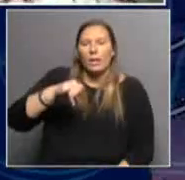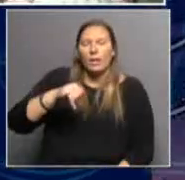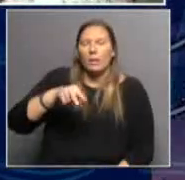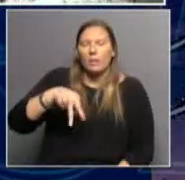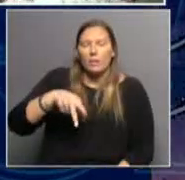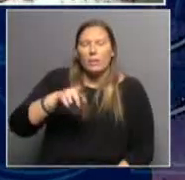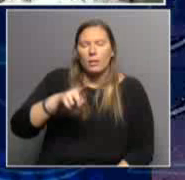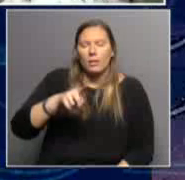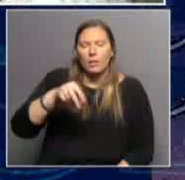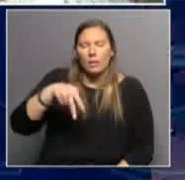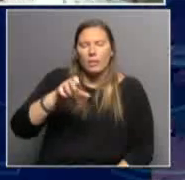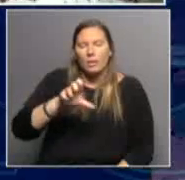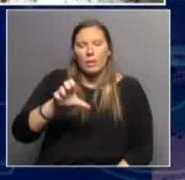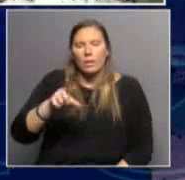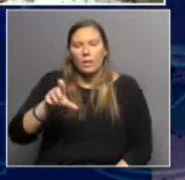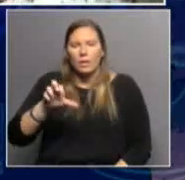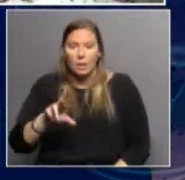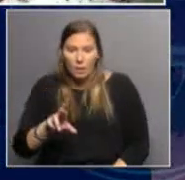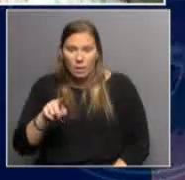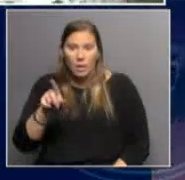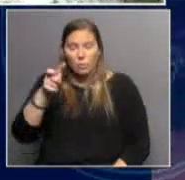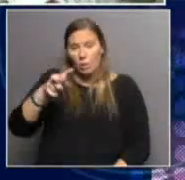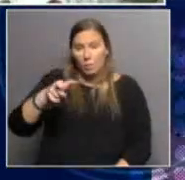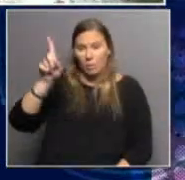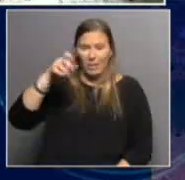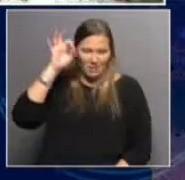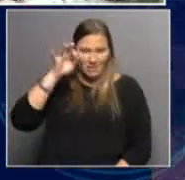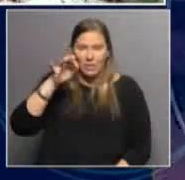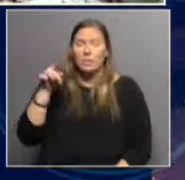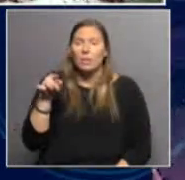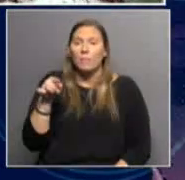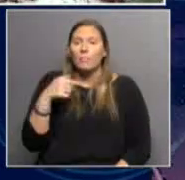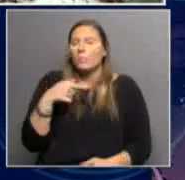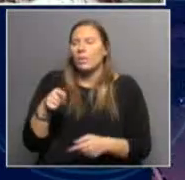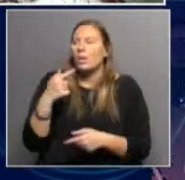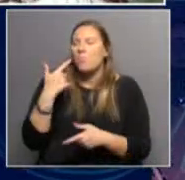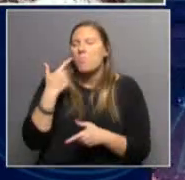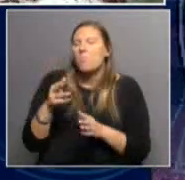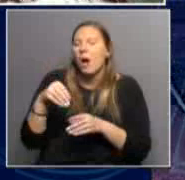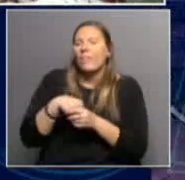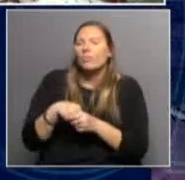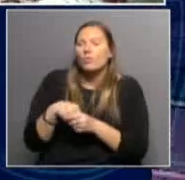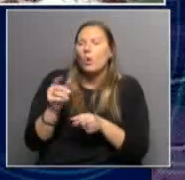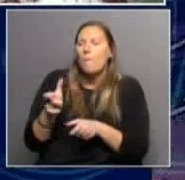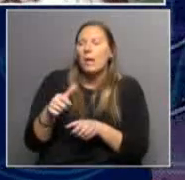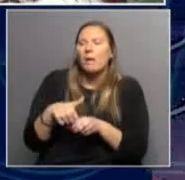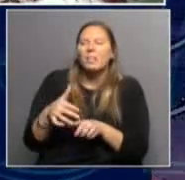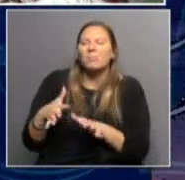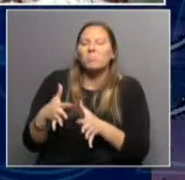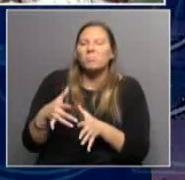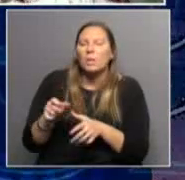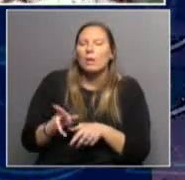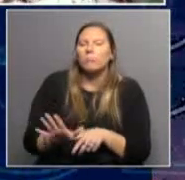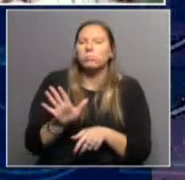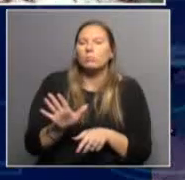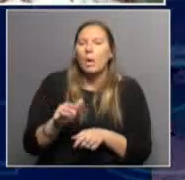se usa mucho más en inglés, es un término que justamente lo que habla es de una población con